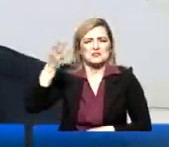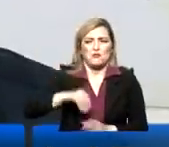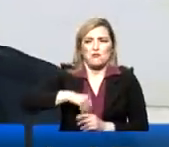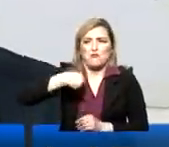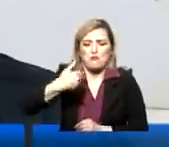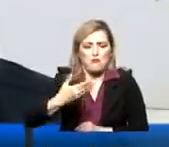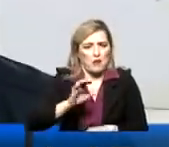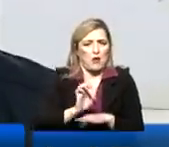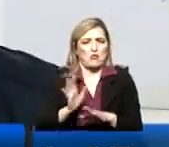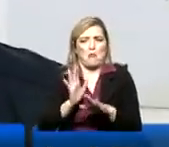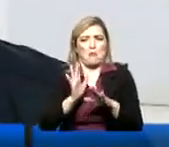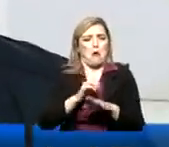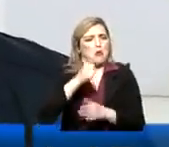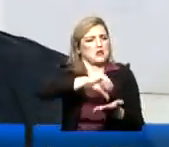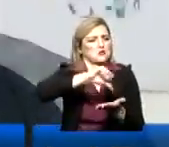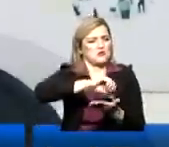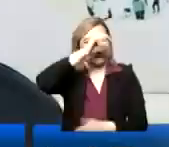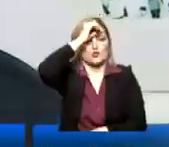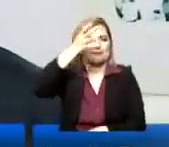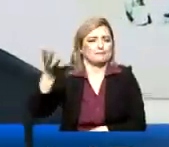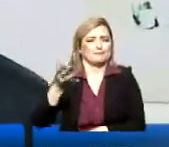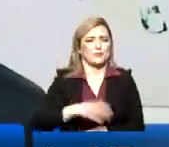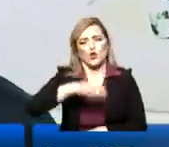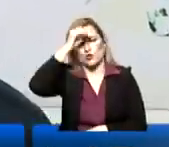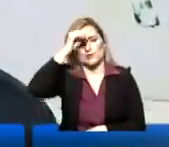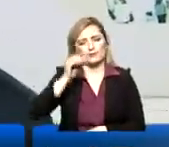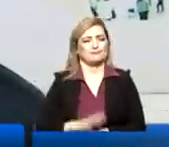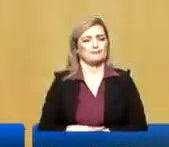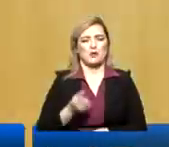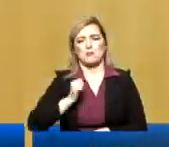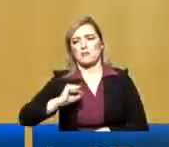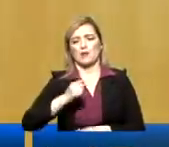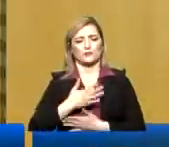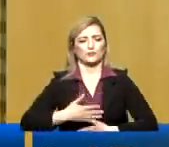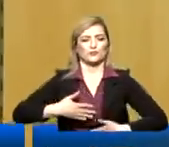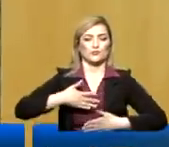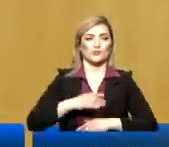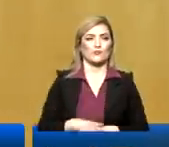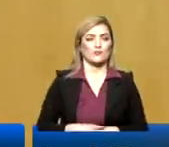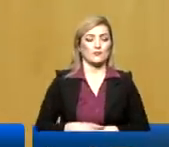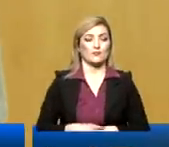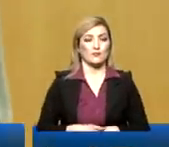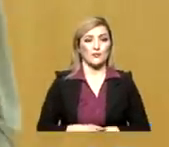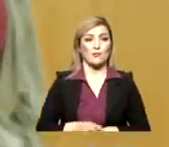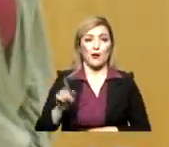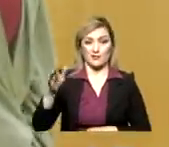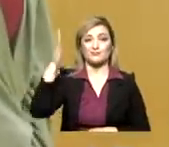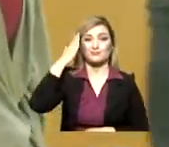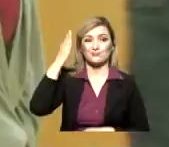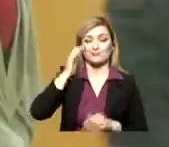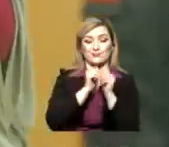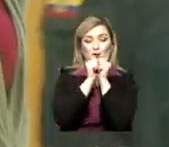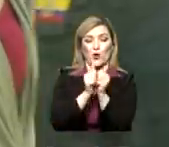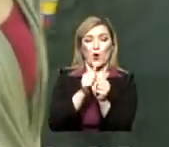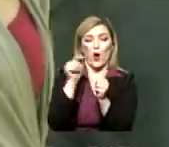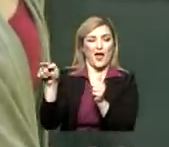del país, si iba a cuál ciudad, no sabemos aún. Absolutamente no sabía, era un viaje de placer. Aunque no negó que Mieles sí conocía que acompañaba